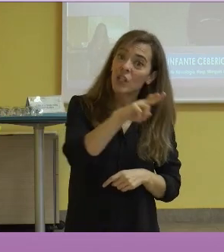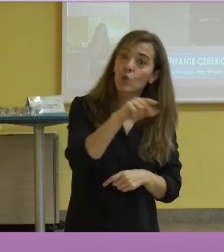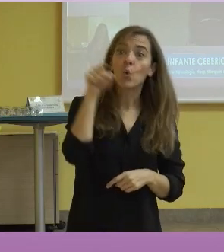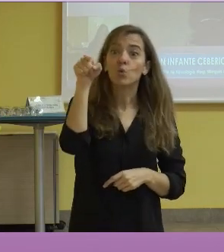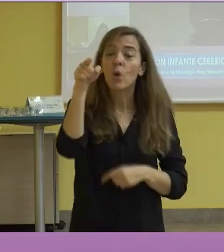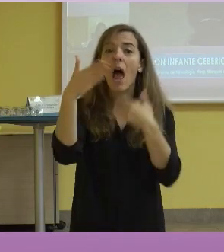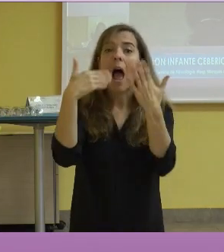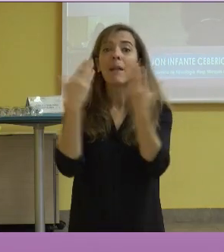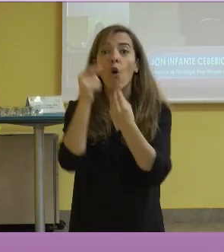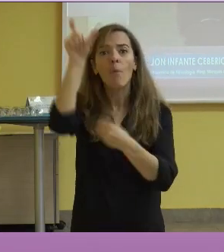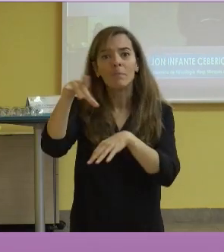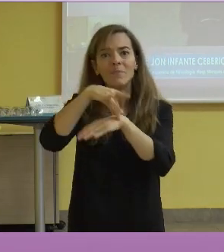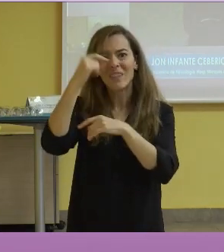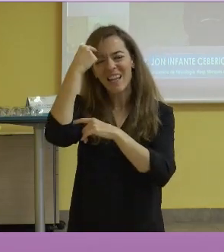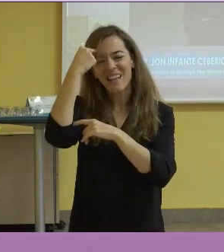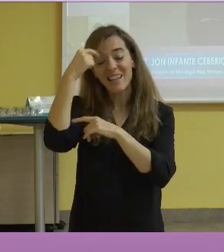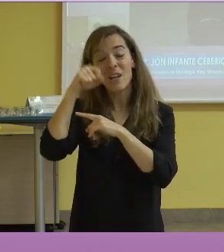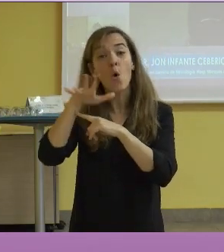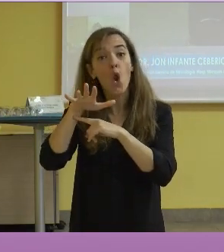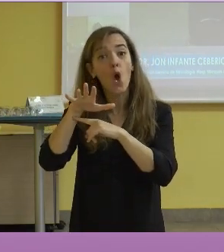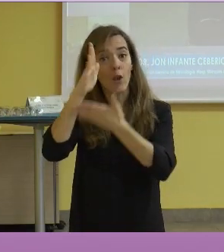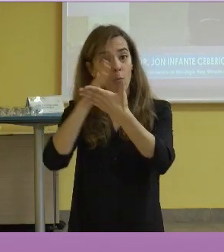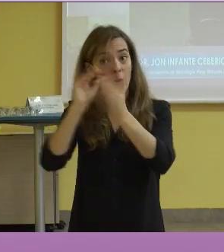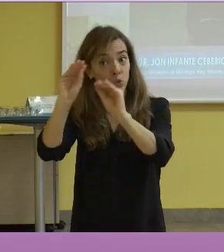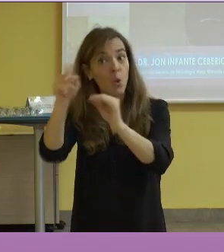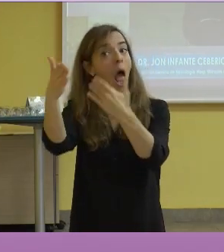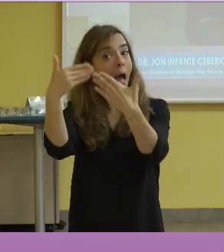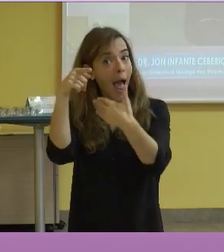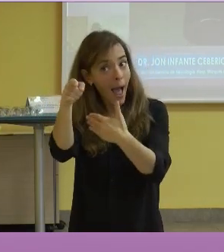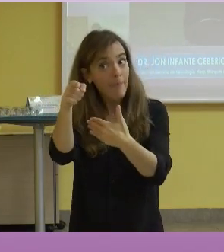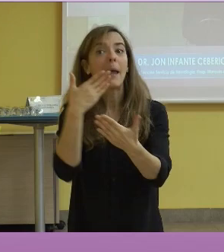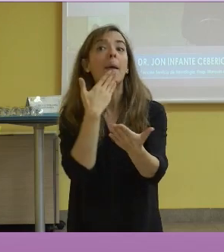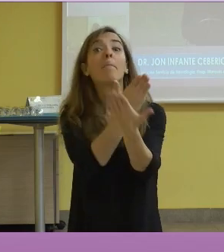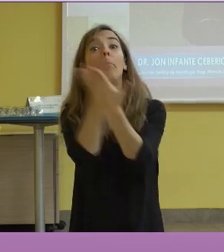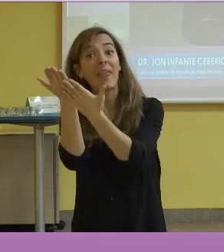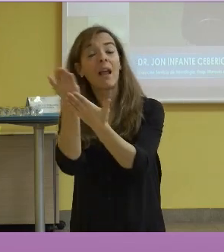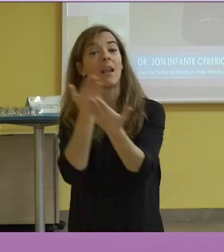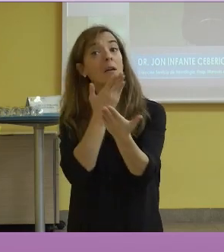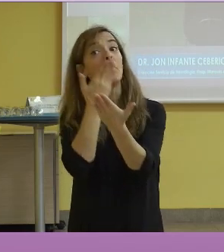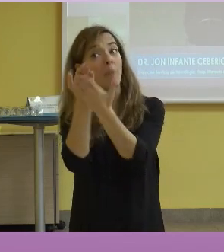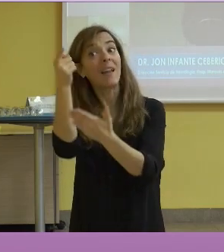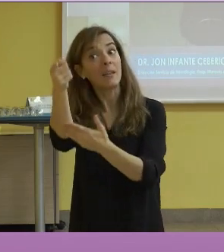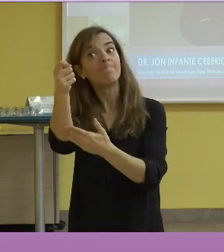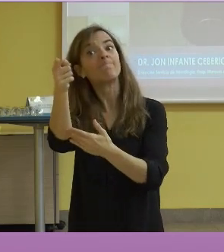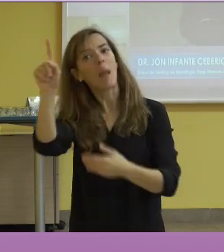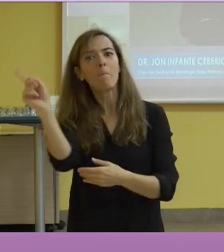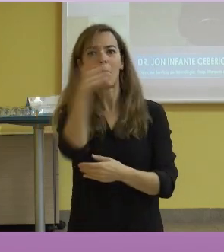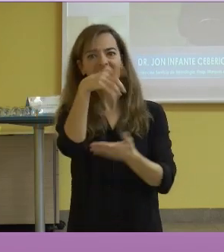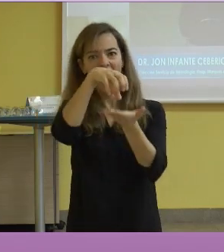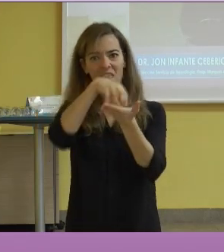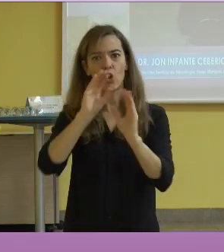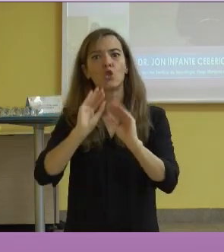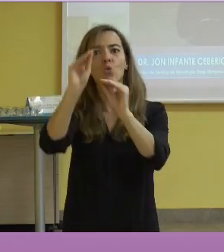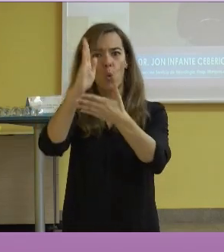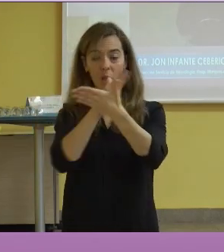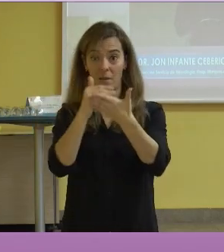Hable con su neurólogo y dígale o pídale que le remitan a... Yo no puedo citar